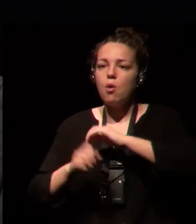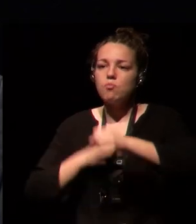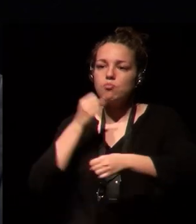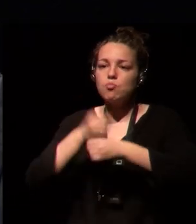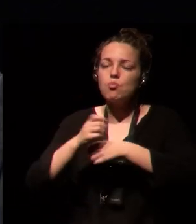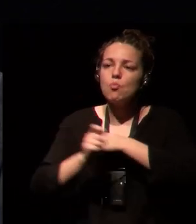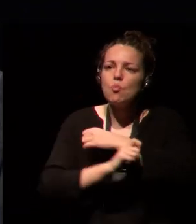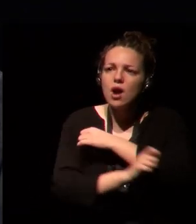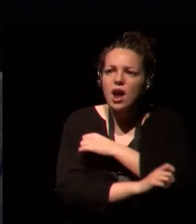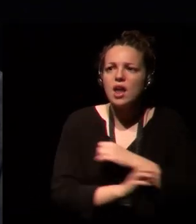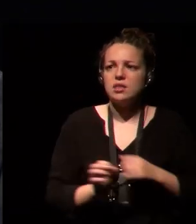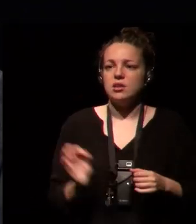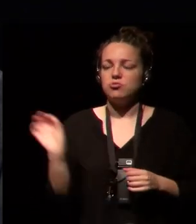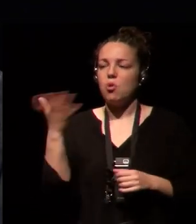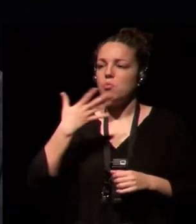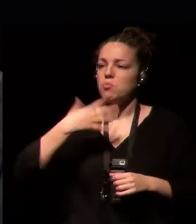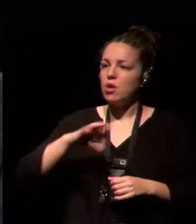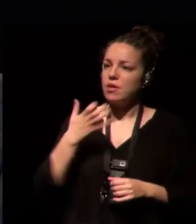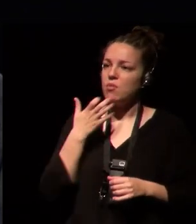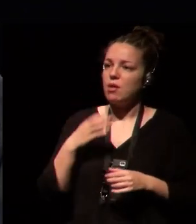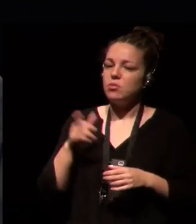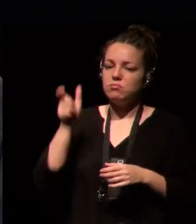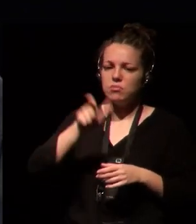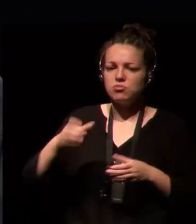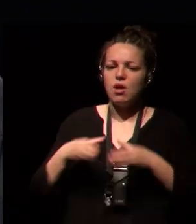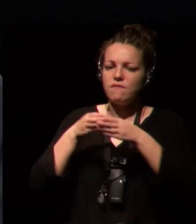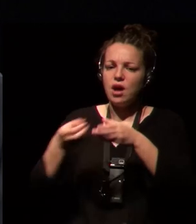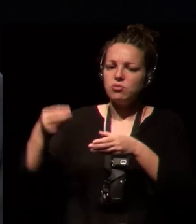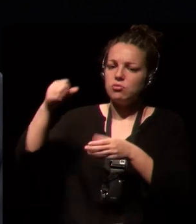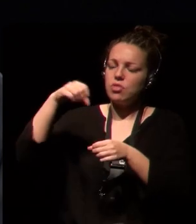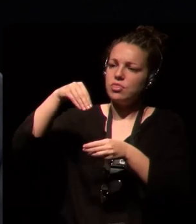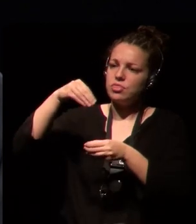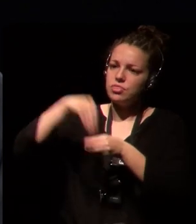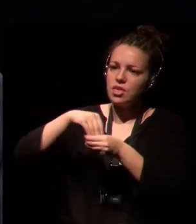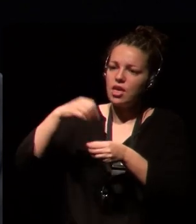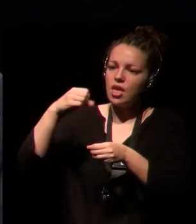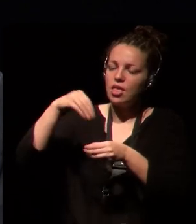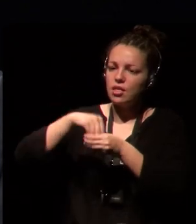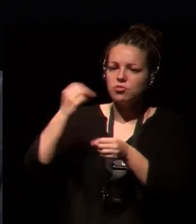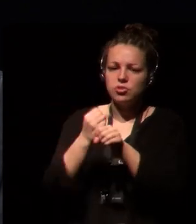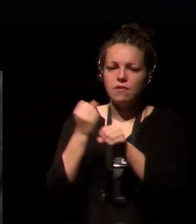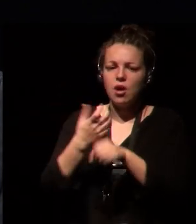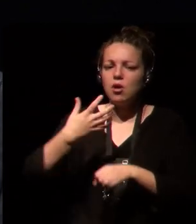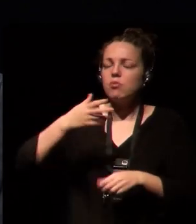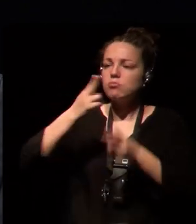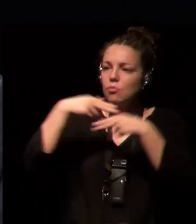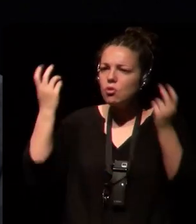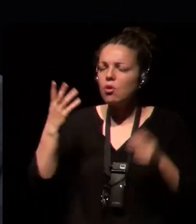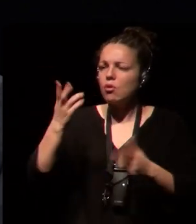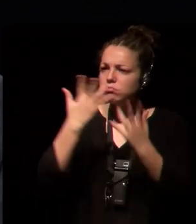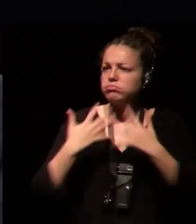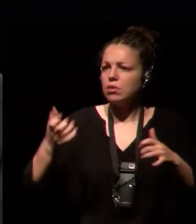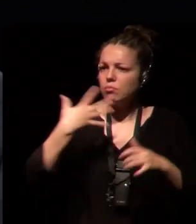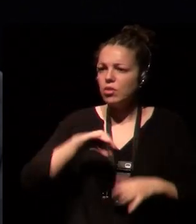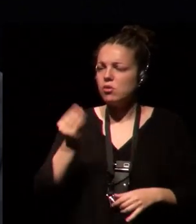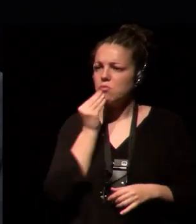representación? ¿El público podría beber y cantar y comer? ¿Podríamos ver estas ciudades